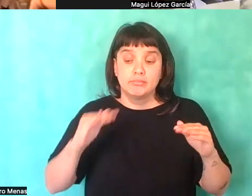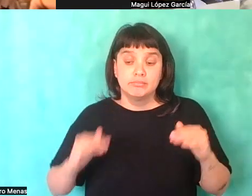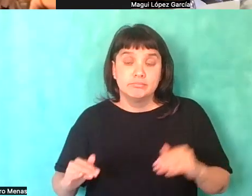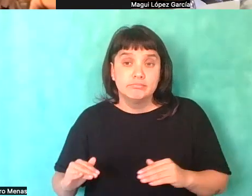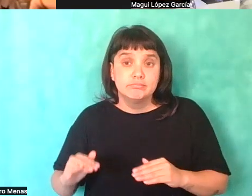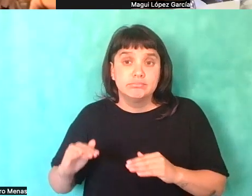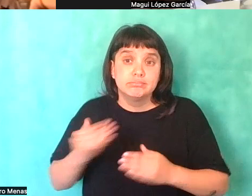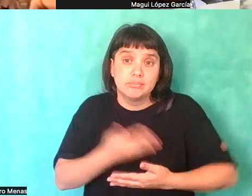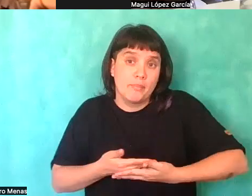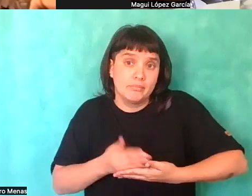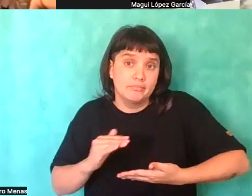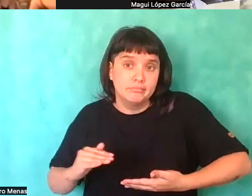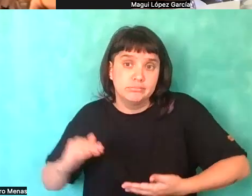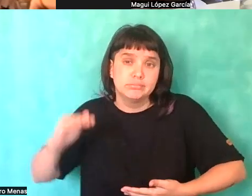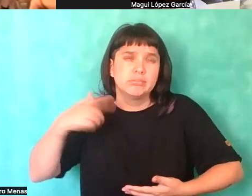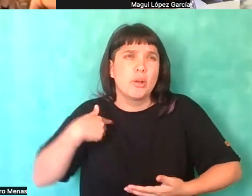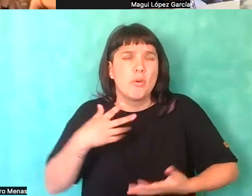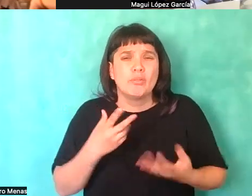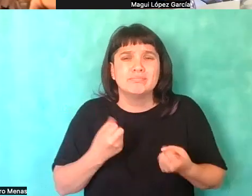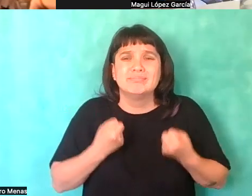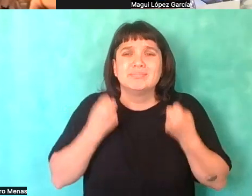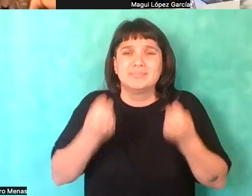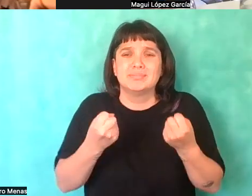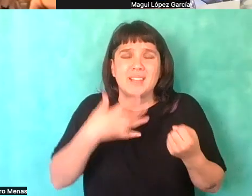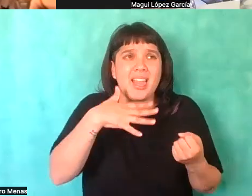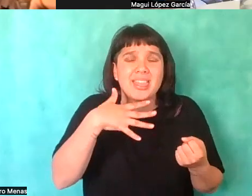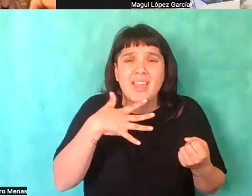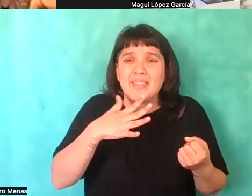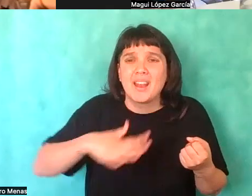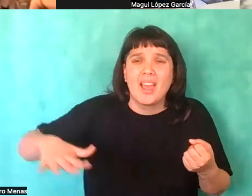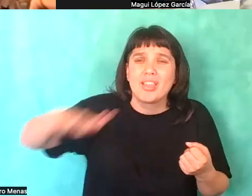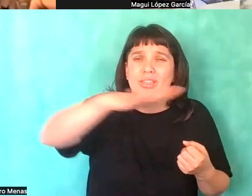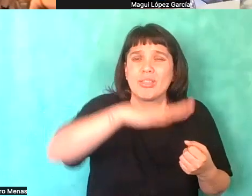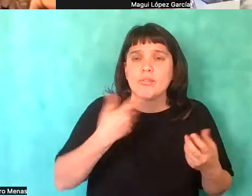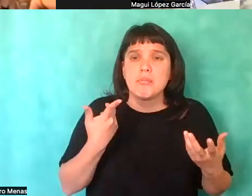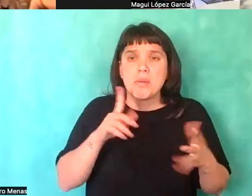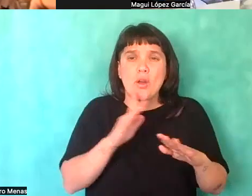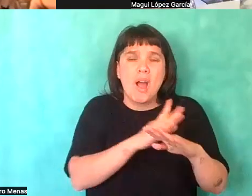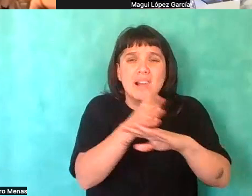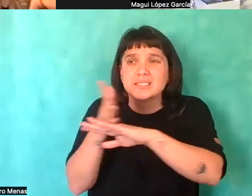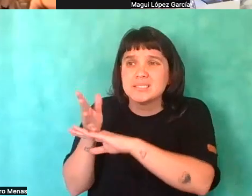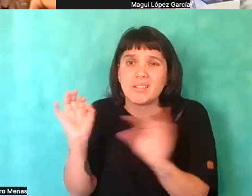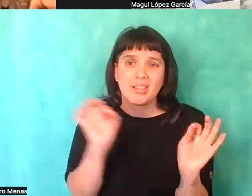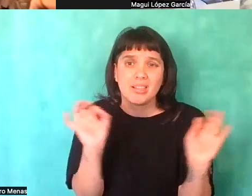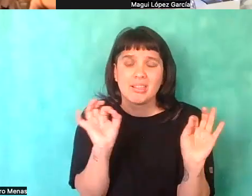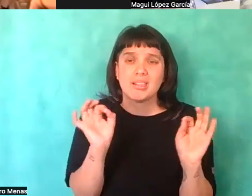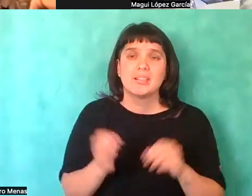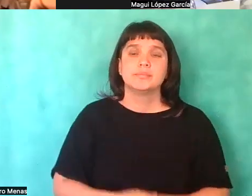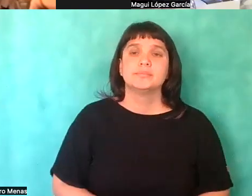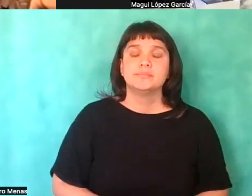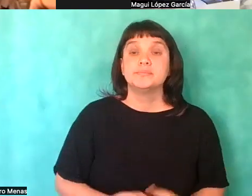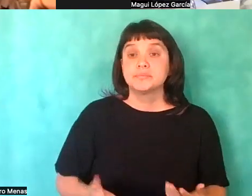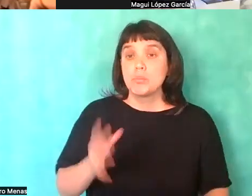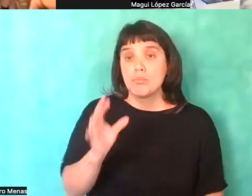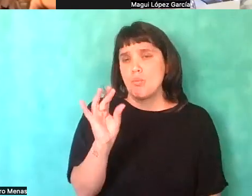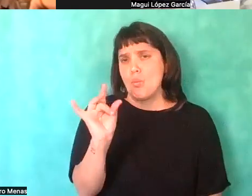intentando comprender lo que ocurre a su alrededor, pero al no tener accesibilidad perceptual, ¿sí? Es muy